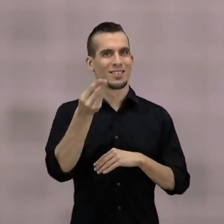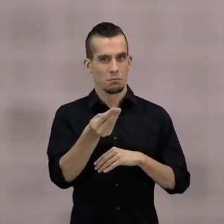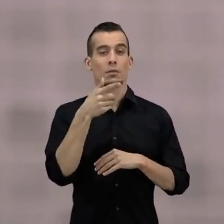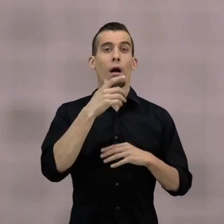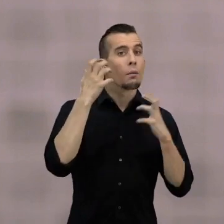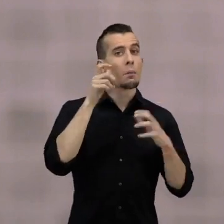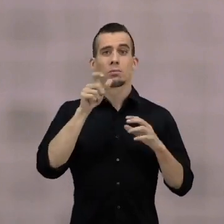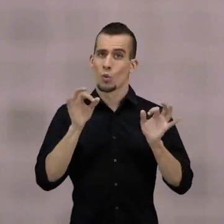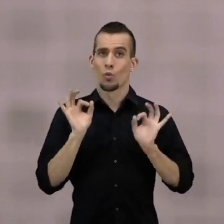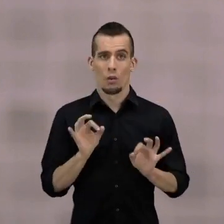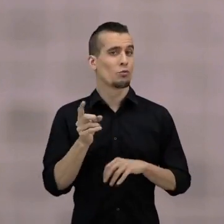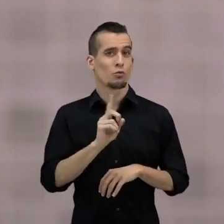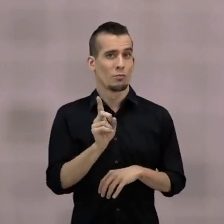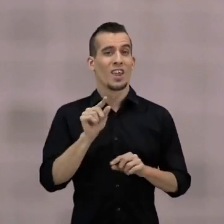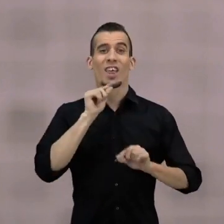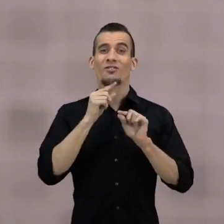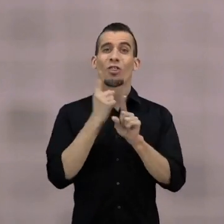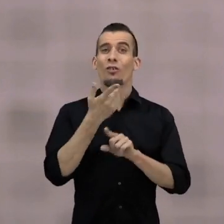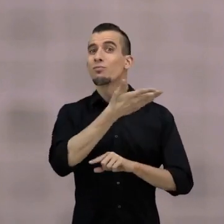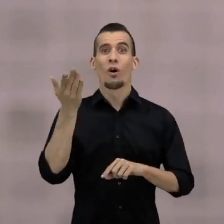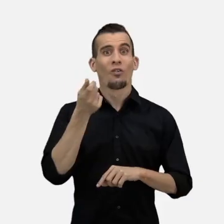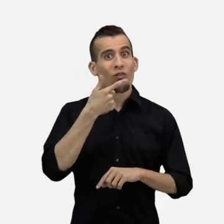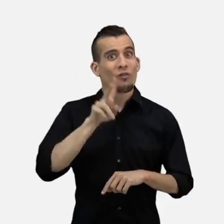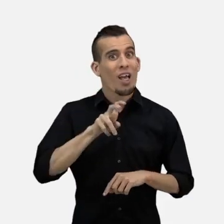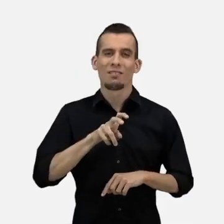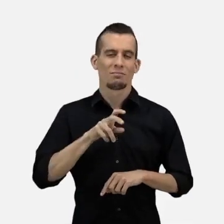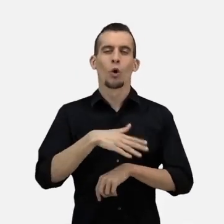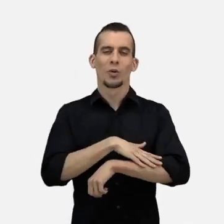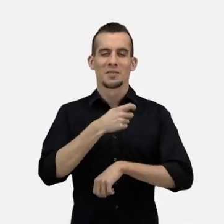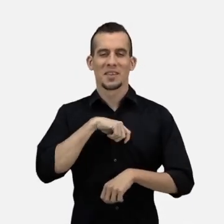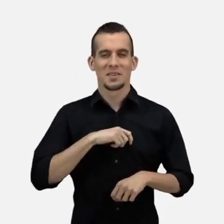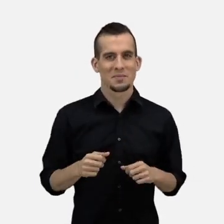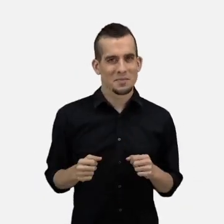¿Por qué no? Los antibióticos no valen para todo. Gobierno de España.